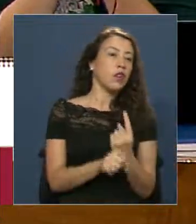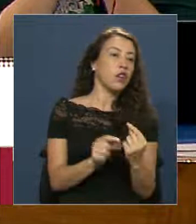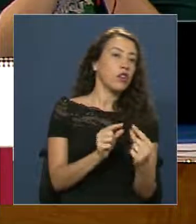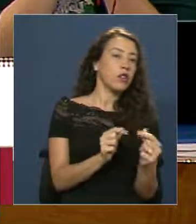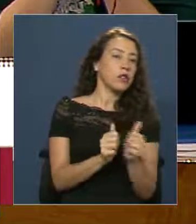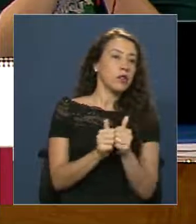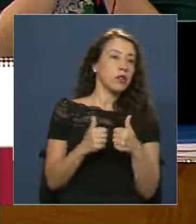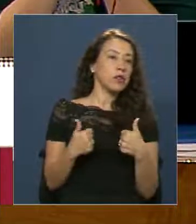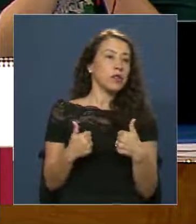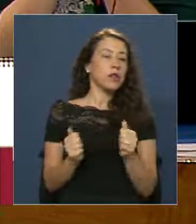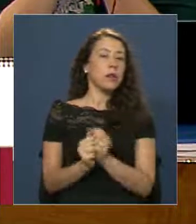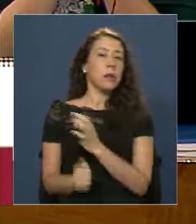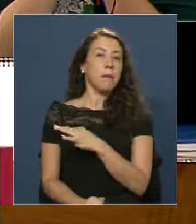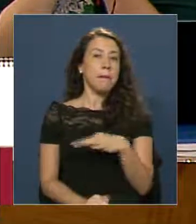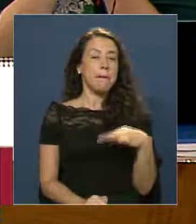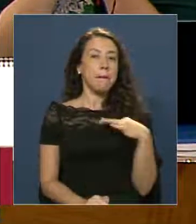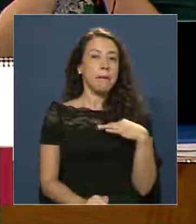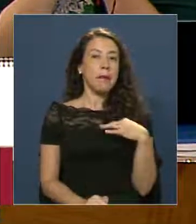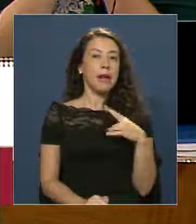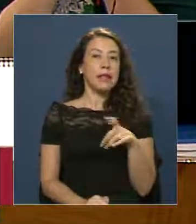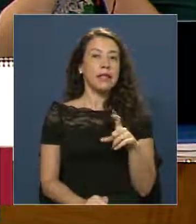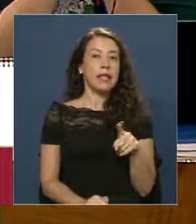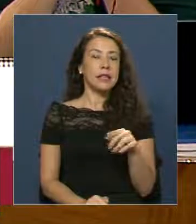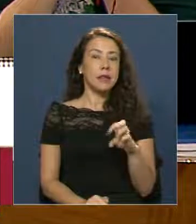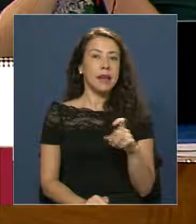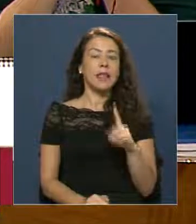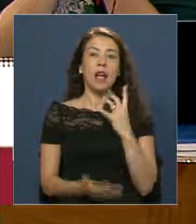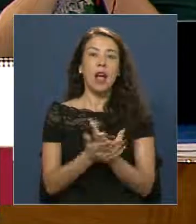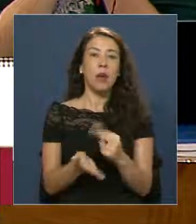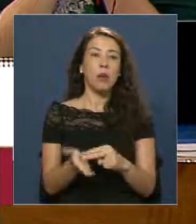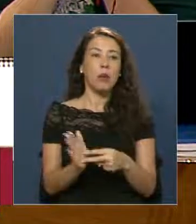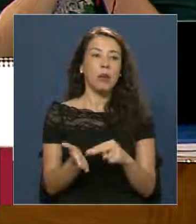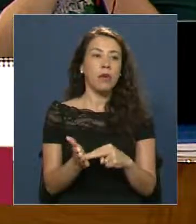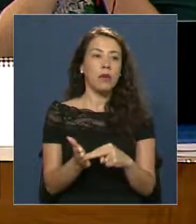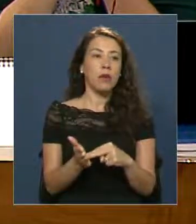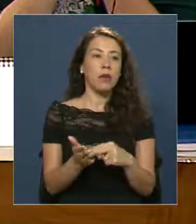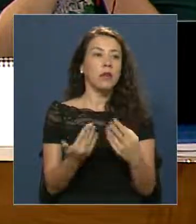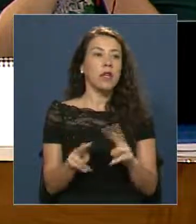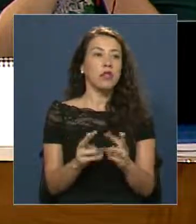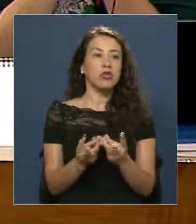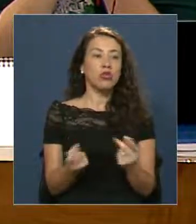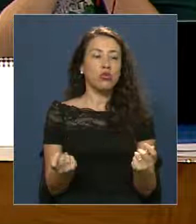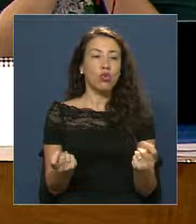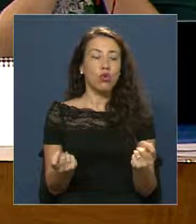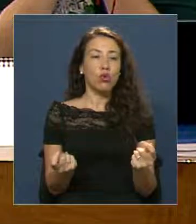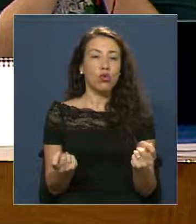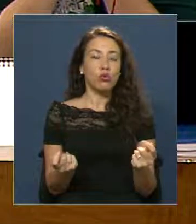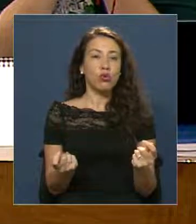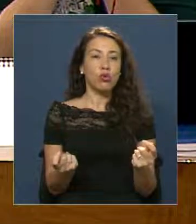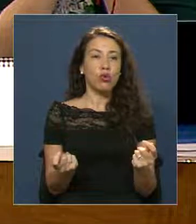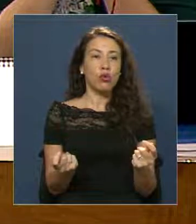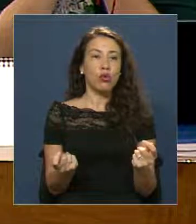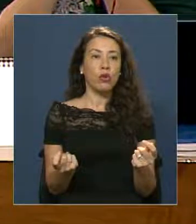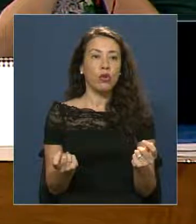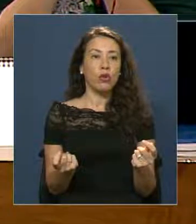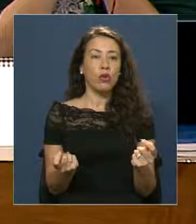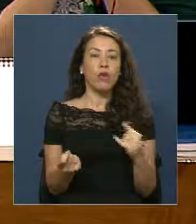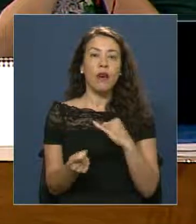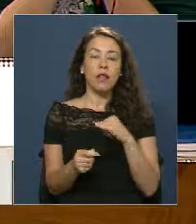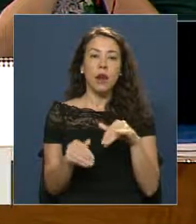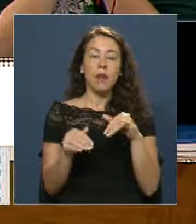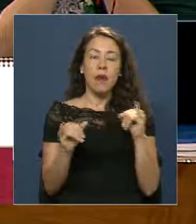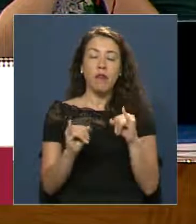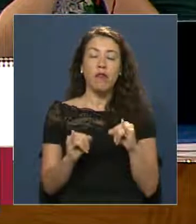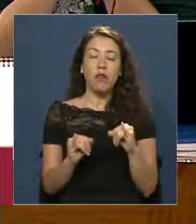testera con el ministro de Sexpress porque tenemos un impasse. Ese impasse ya está resuelto, se va a mantener lo que se informó